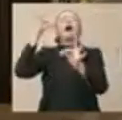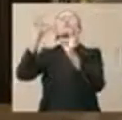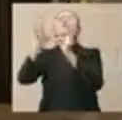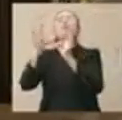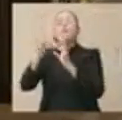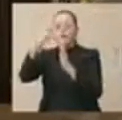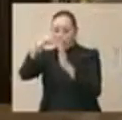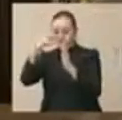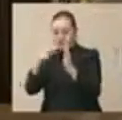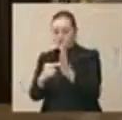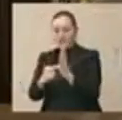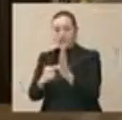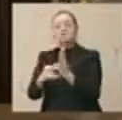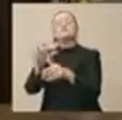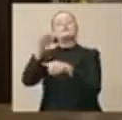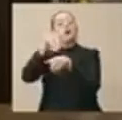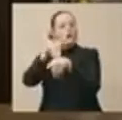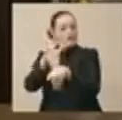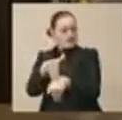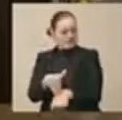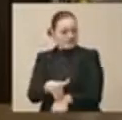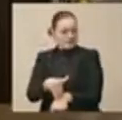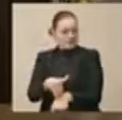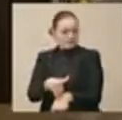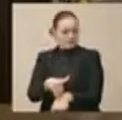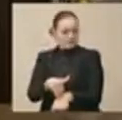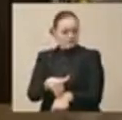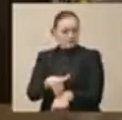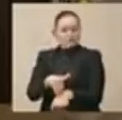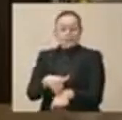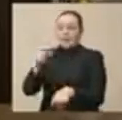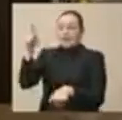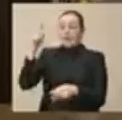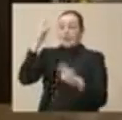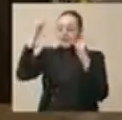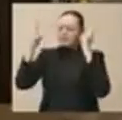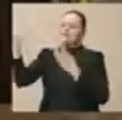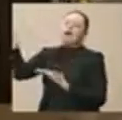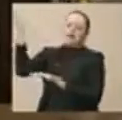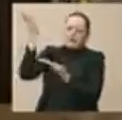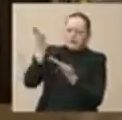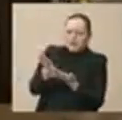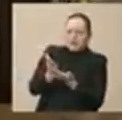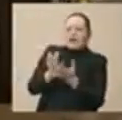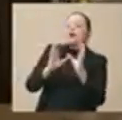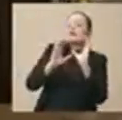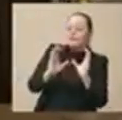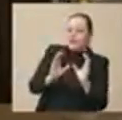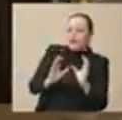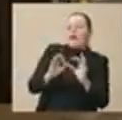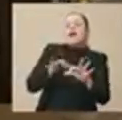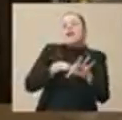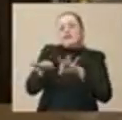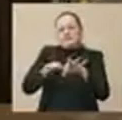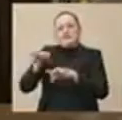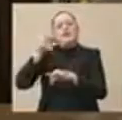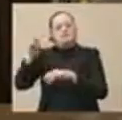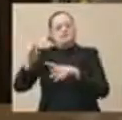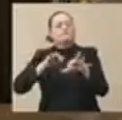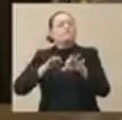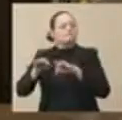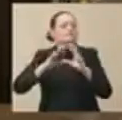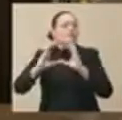ha cumplido a cabalidad con los protocolos sanitarios protegiendo a quienes nos visitan y también